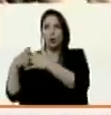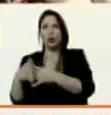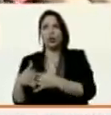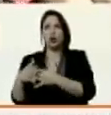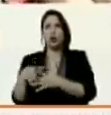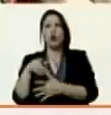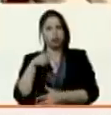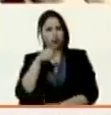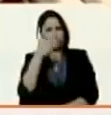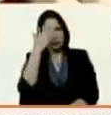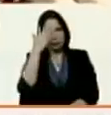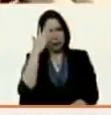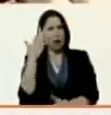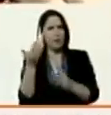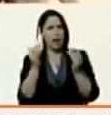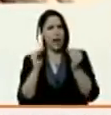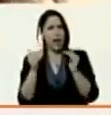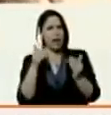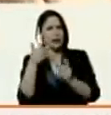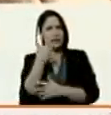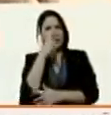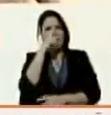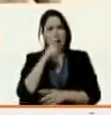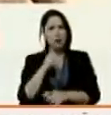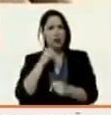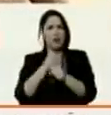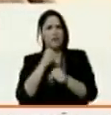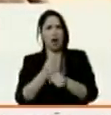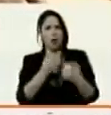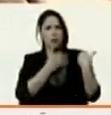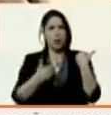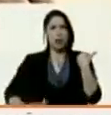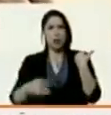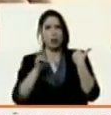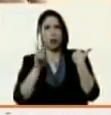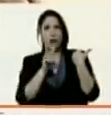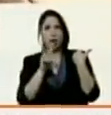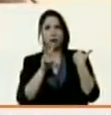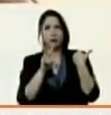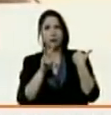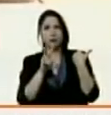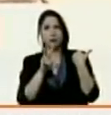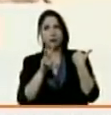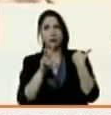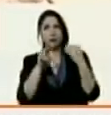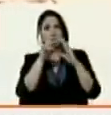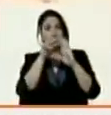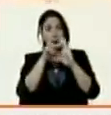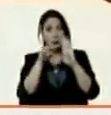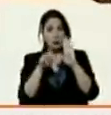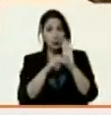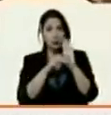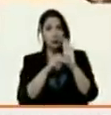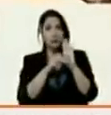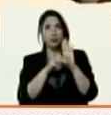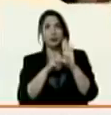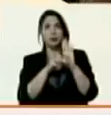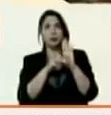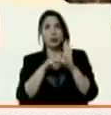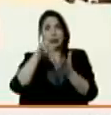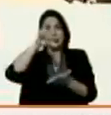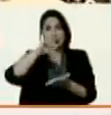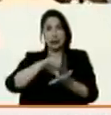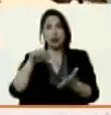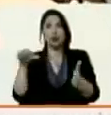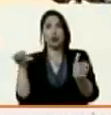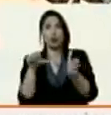tres años yo creo que el nivel sitio el sitio donde